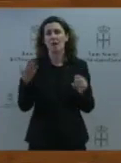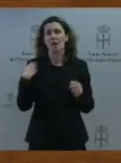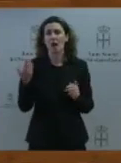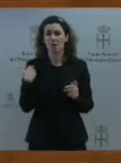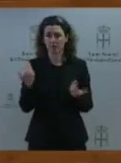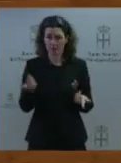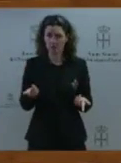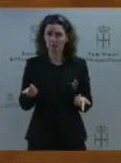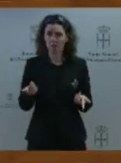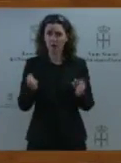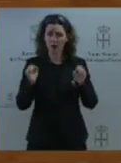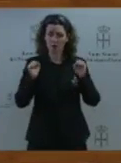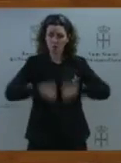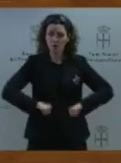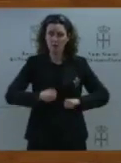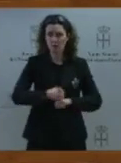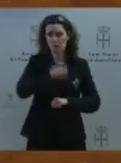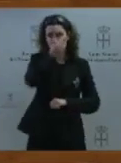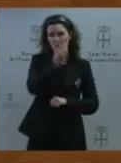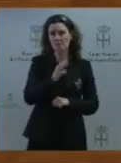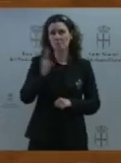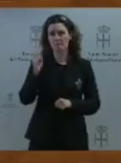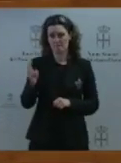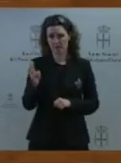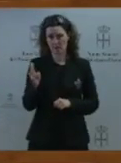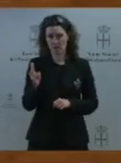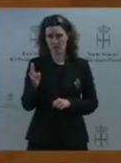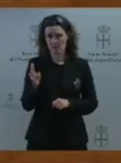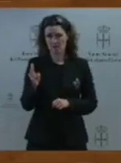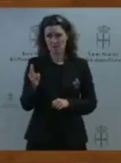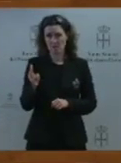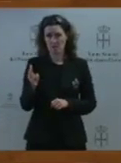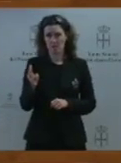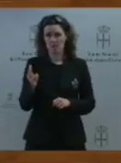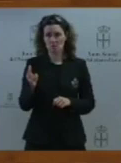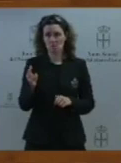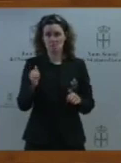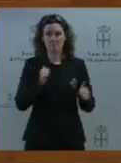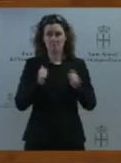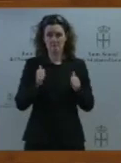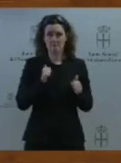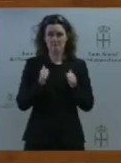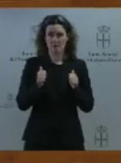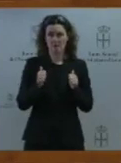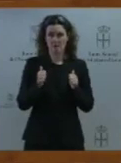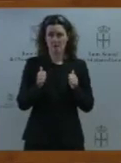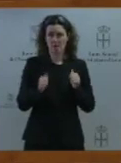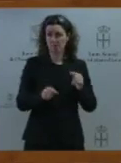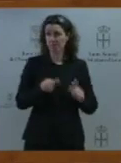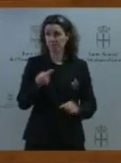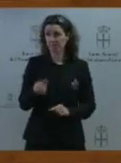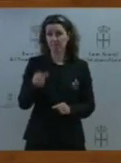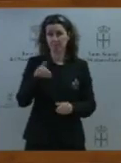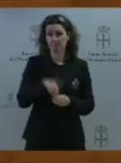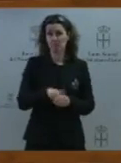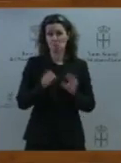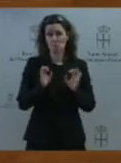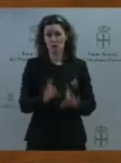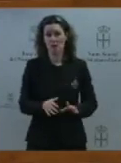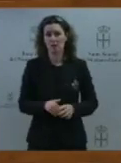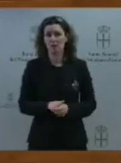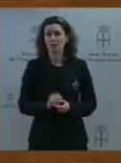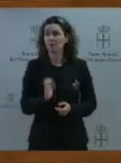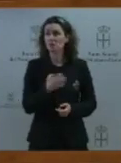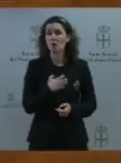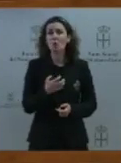popular que escenifican que se llevan mal pero a la hora de votar votan Exactamente lo mismo por qué Porque esos grandes acuerdos políticos no